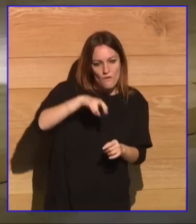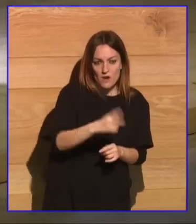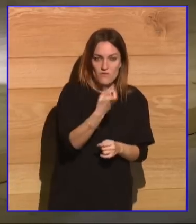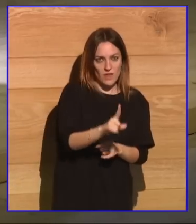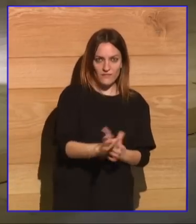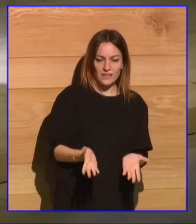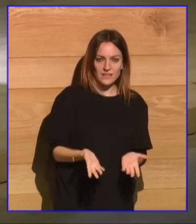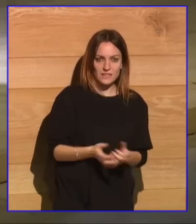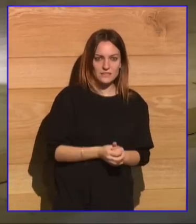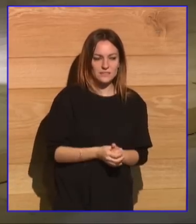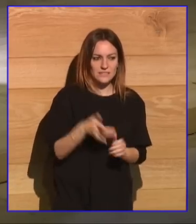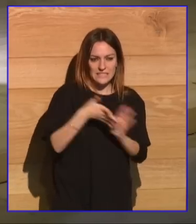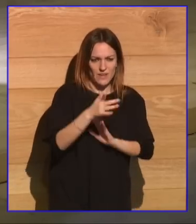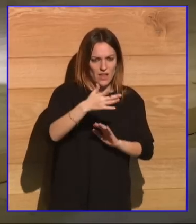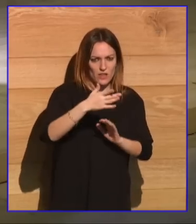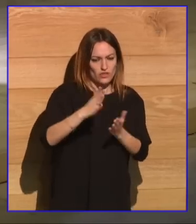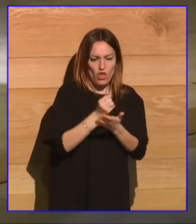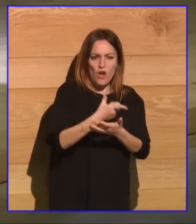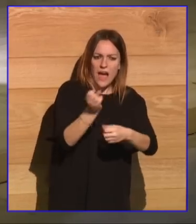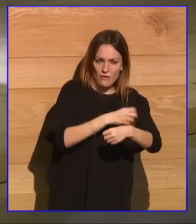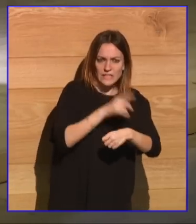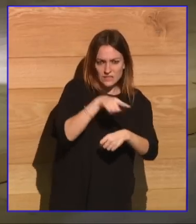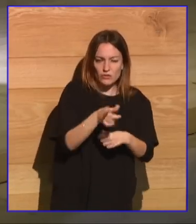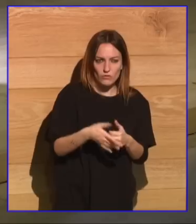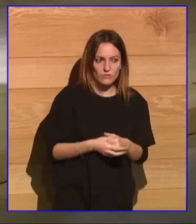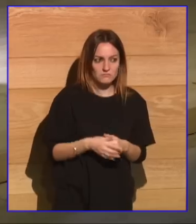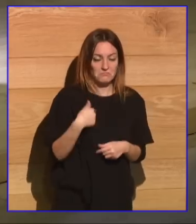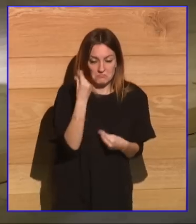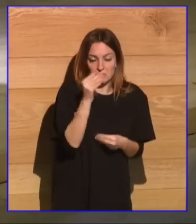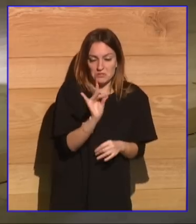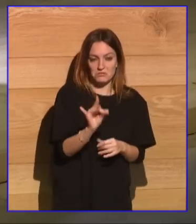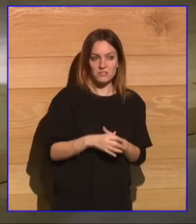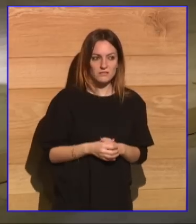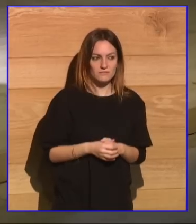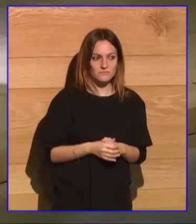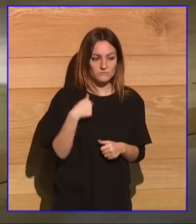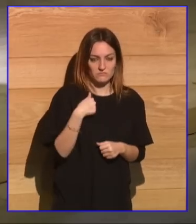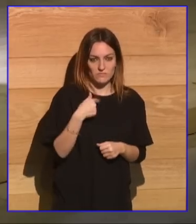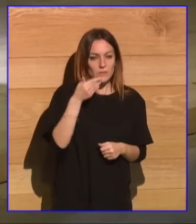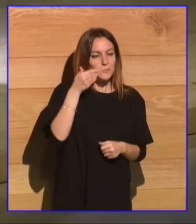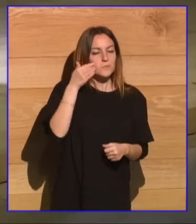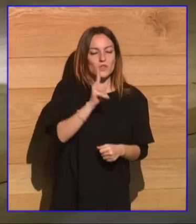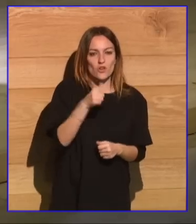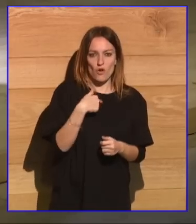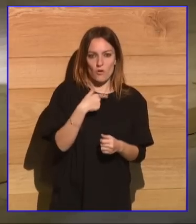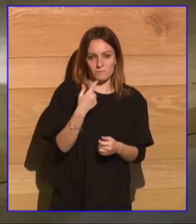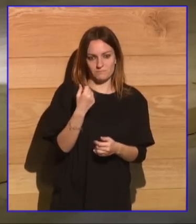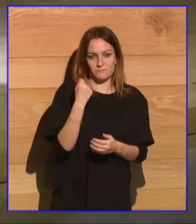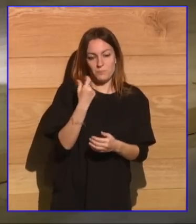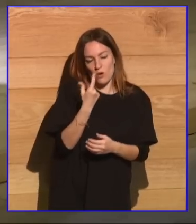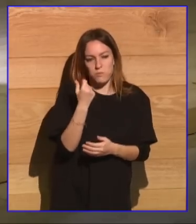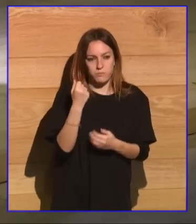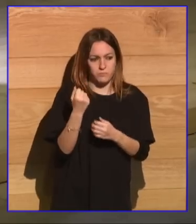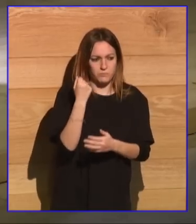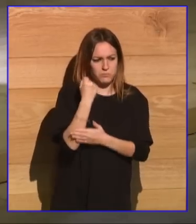bajar. ¿Te parece que todo es ahorrar, todo es atajar en esta vida? Desde mi punto de vista, sí. Digamos que no quiero presumir, pero ya sabéis, yo soy tacaño. No quiero presumir, pero